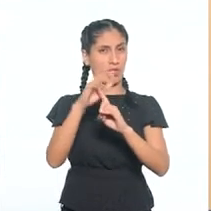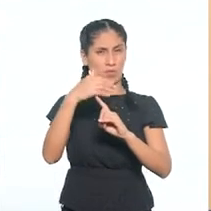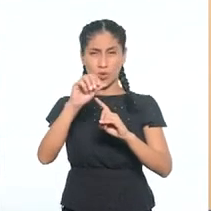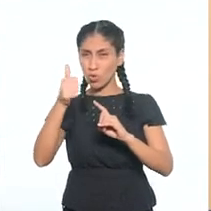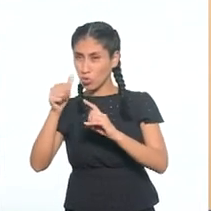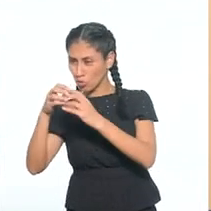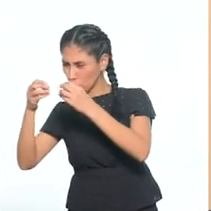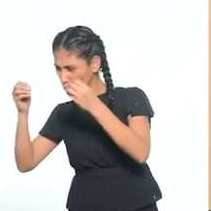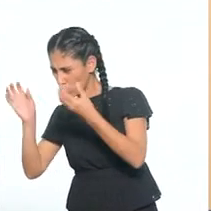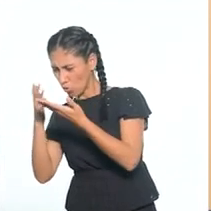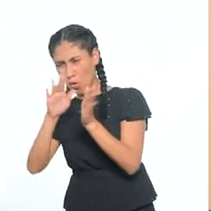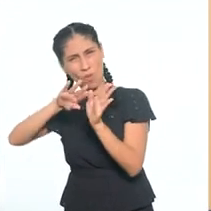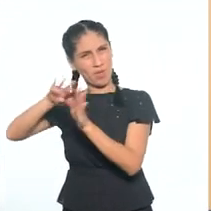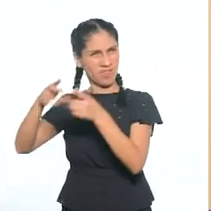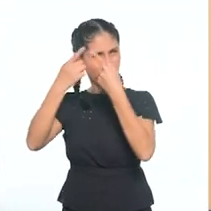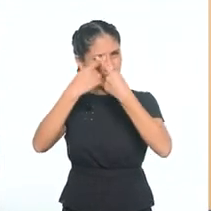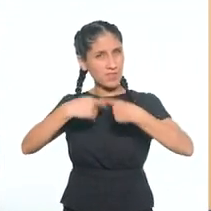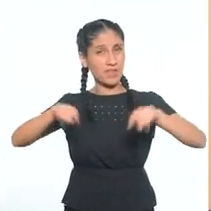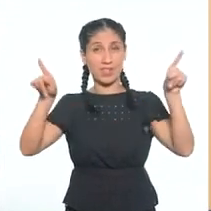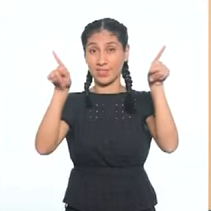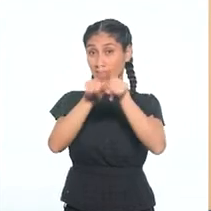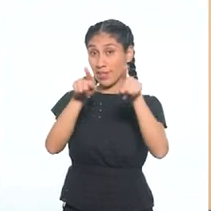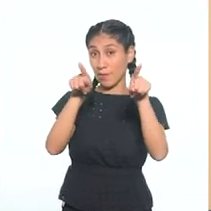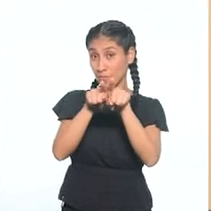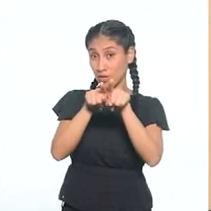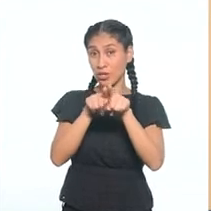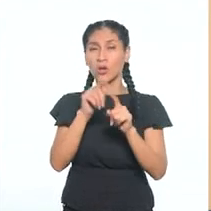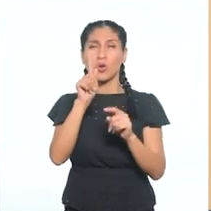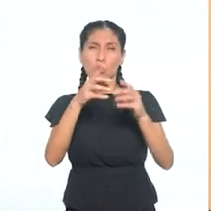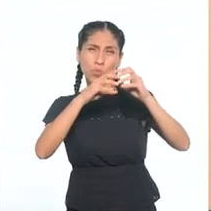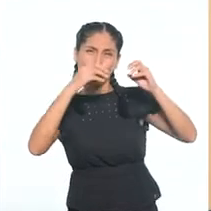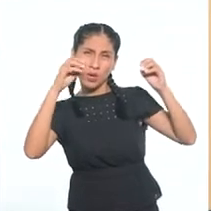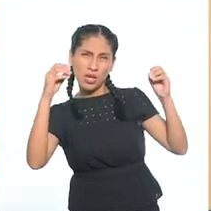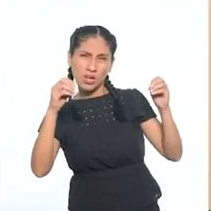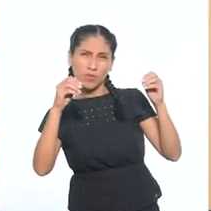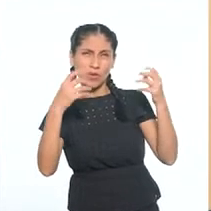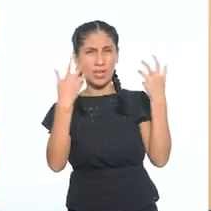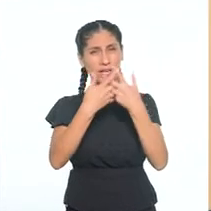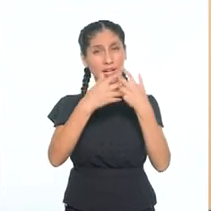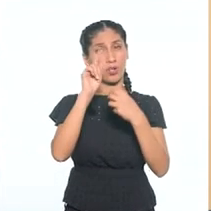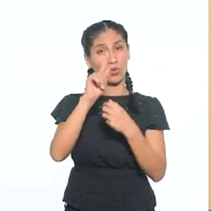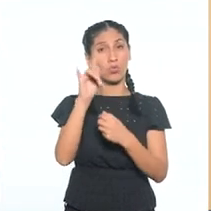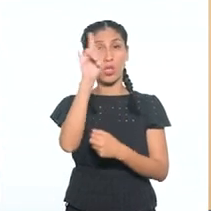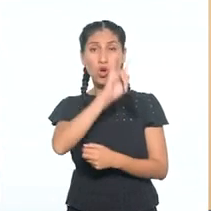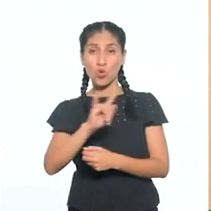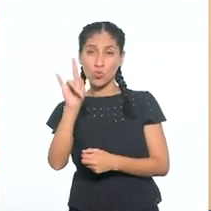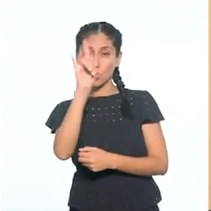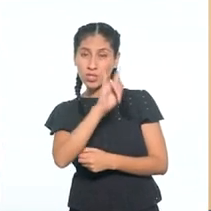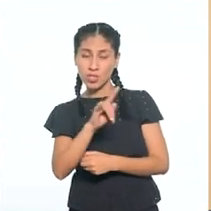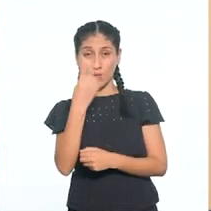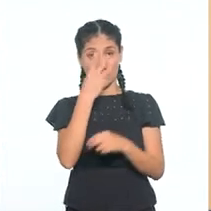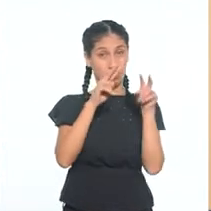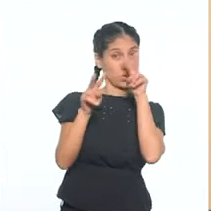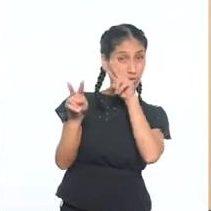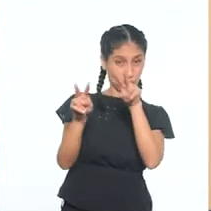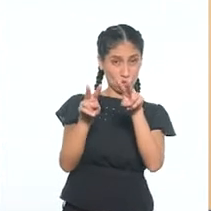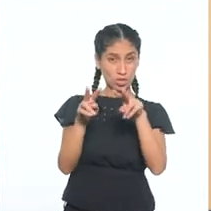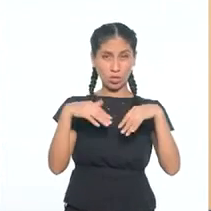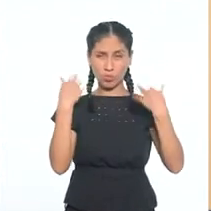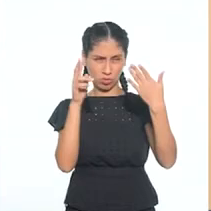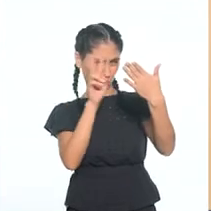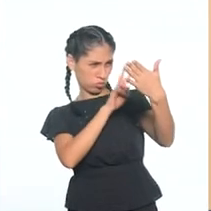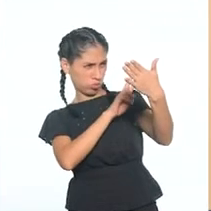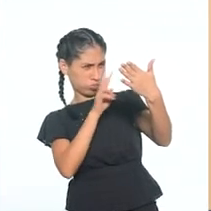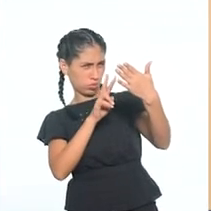diferencie entre los demás párrafos además un párrafo es una unidad visual que debe distinguirse a simple